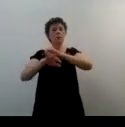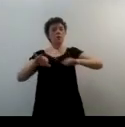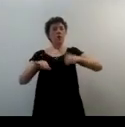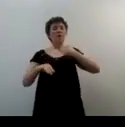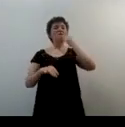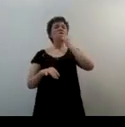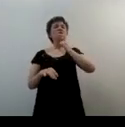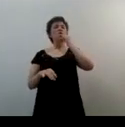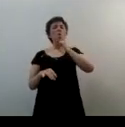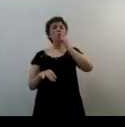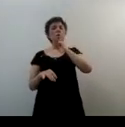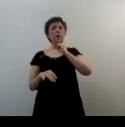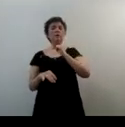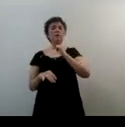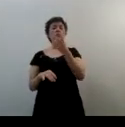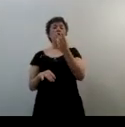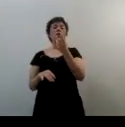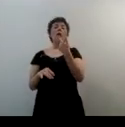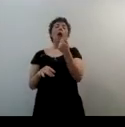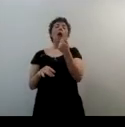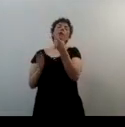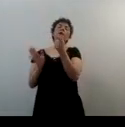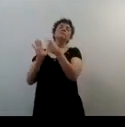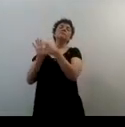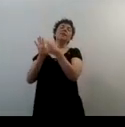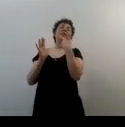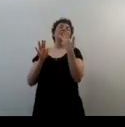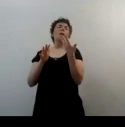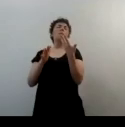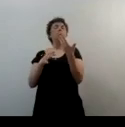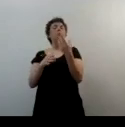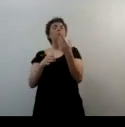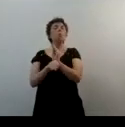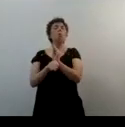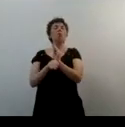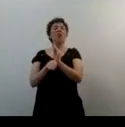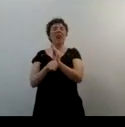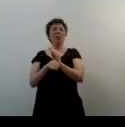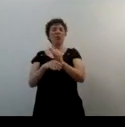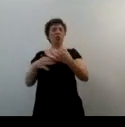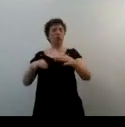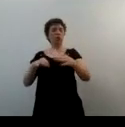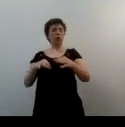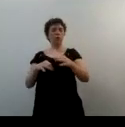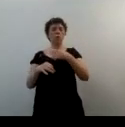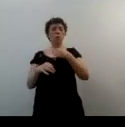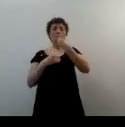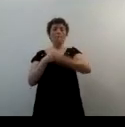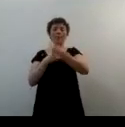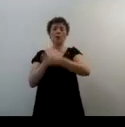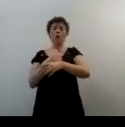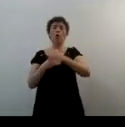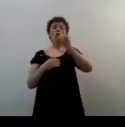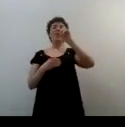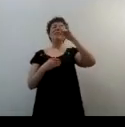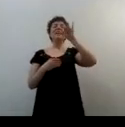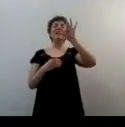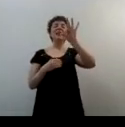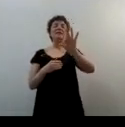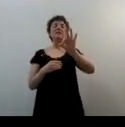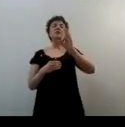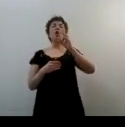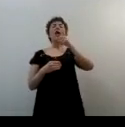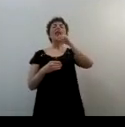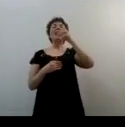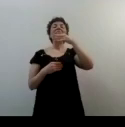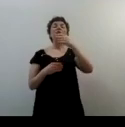salvo las que pongo en moderación en esta tabla, que contienen un pelín más de carbohidrato, que es el plátano, los dátiles, los higos, las uvas, las cerezas,